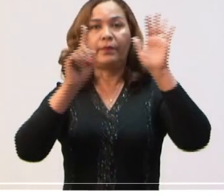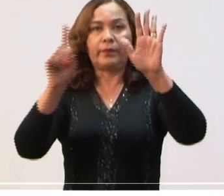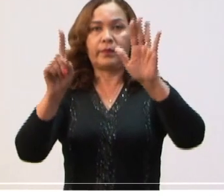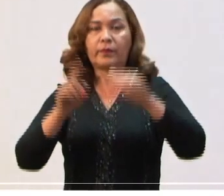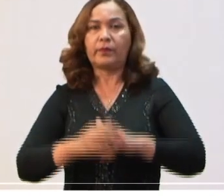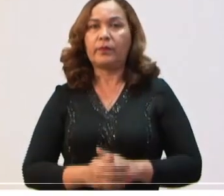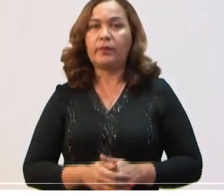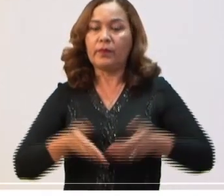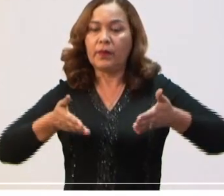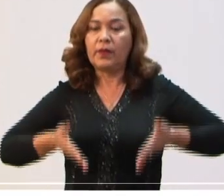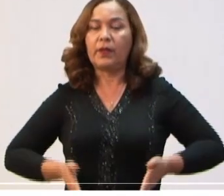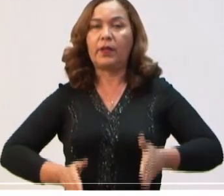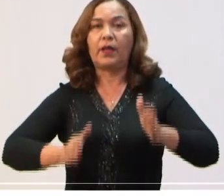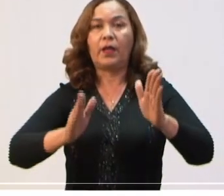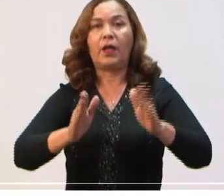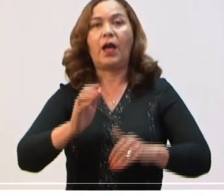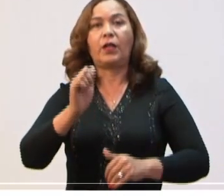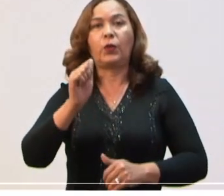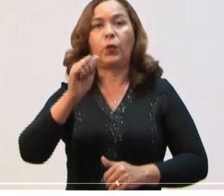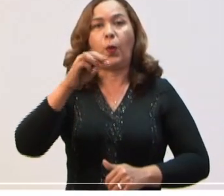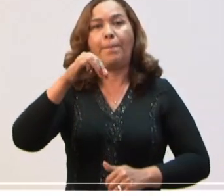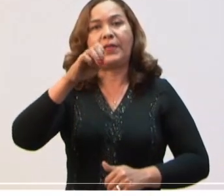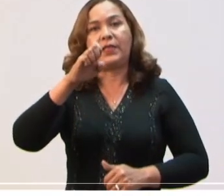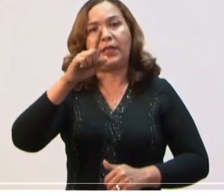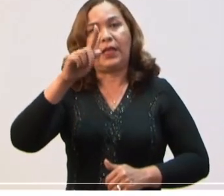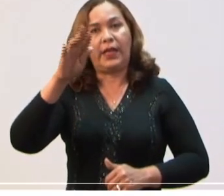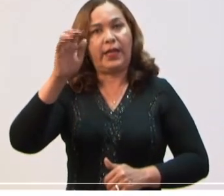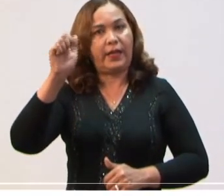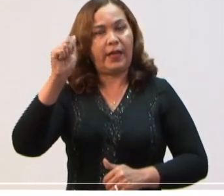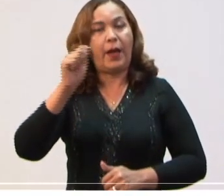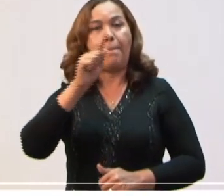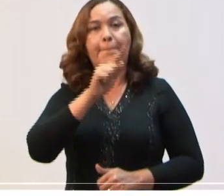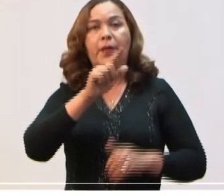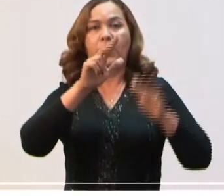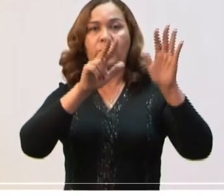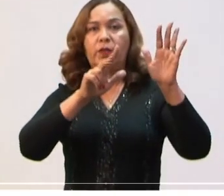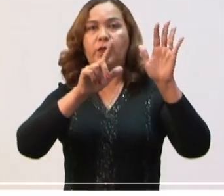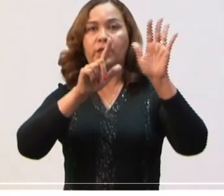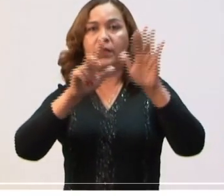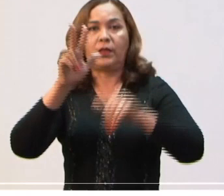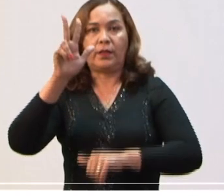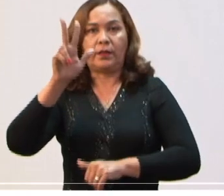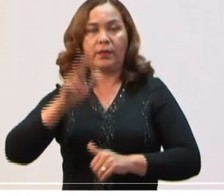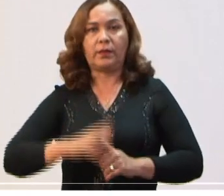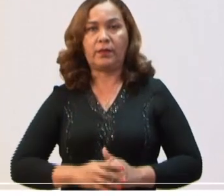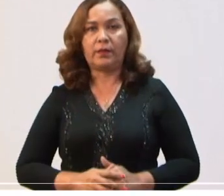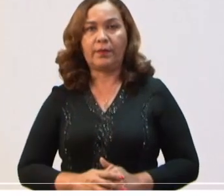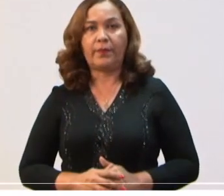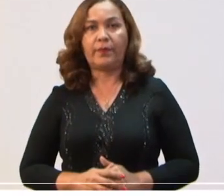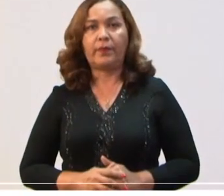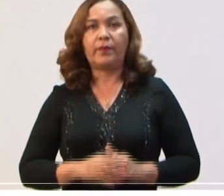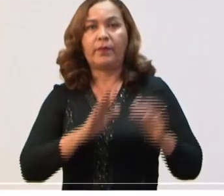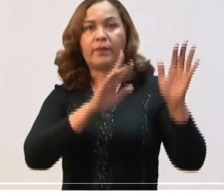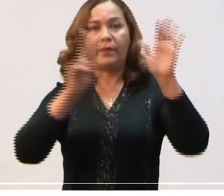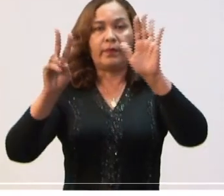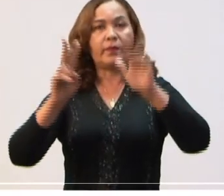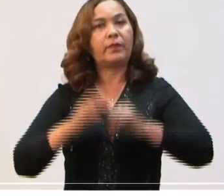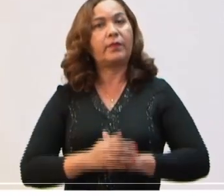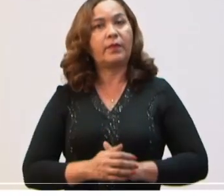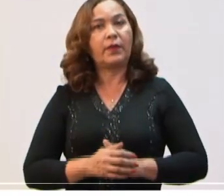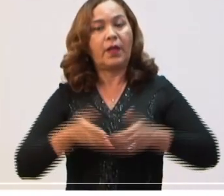16 natalicio de arturo michelena 1863 día